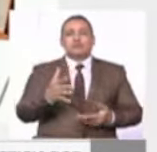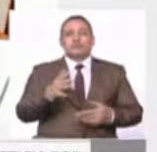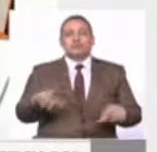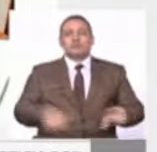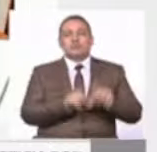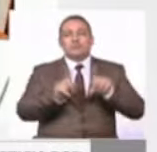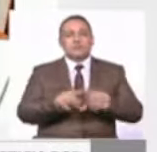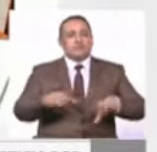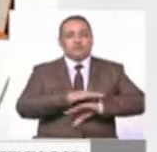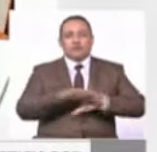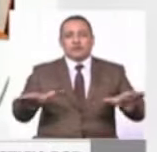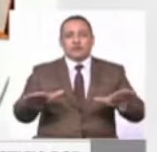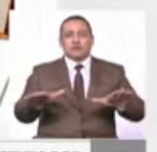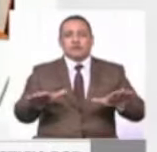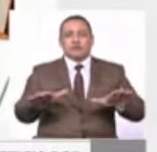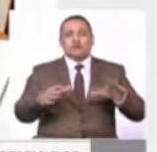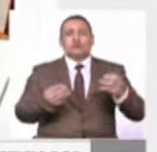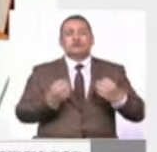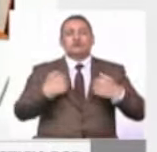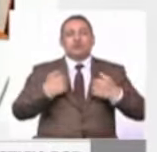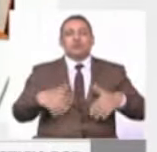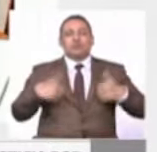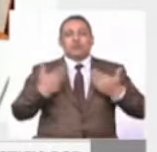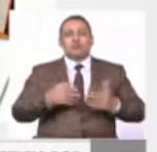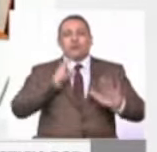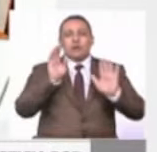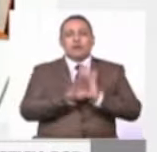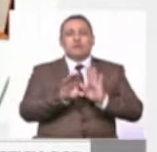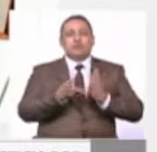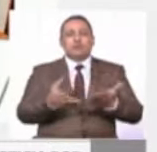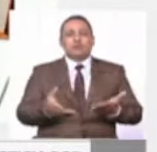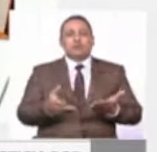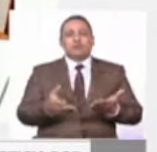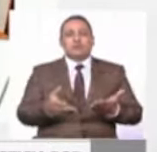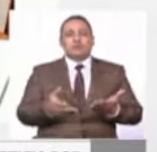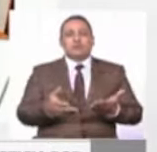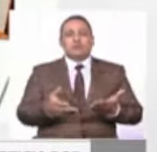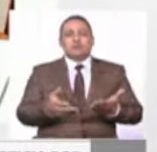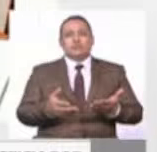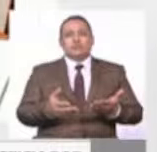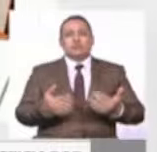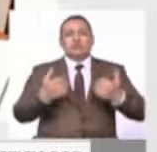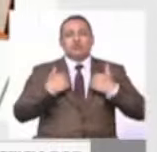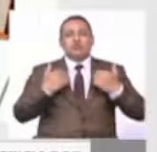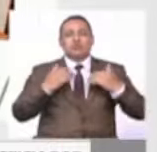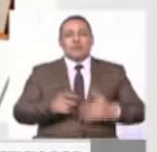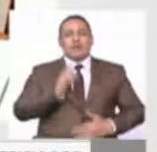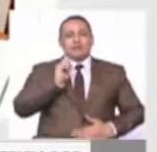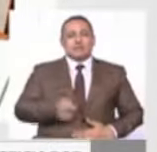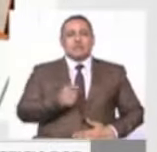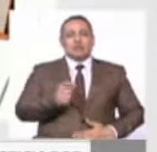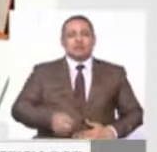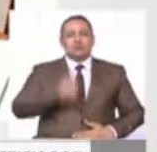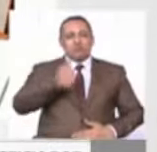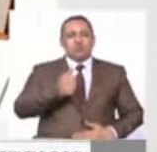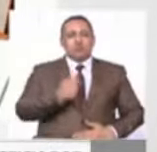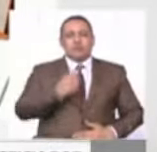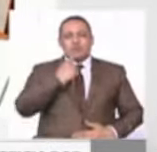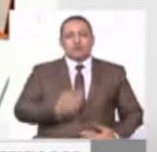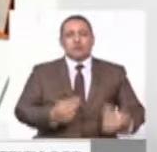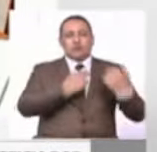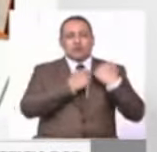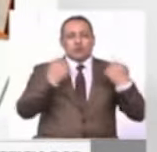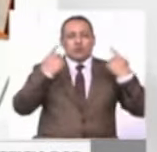tiene que Cesar Yo podría ponerle como ejemplo no un magistrado en la Corte Suprema es nombrado